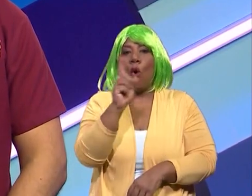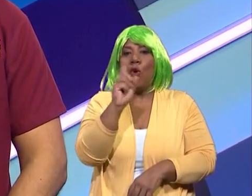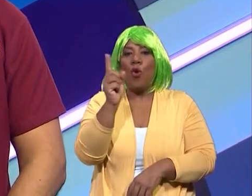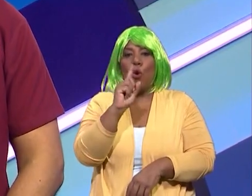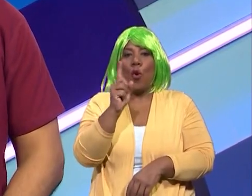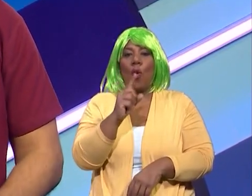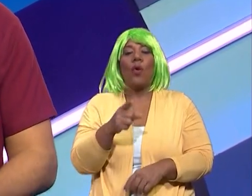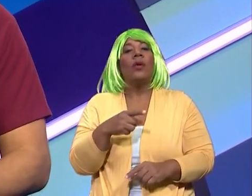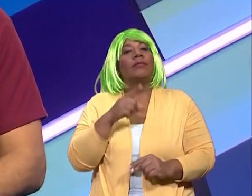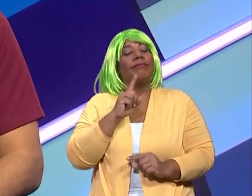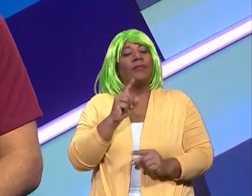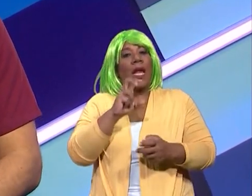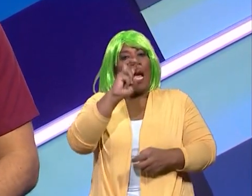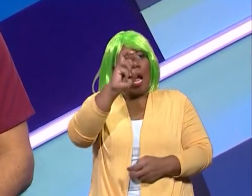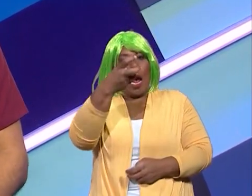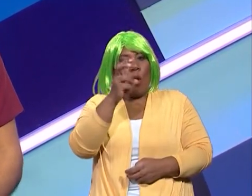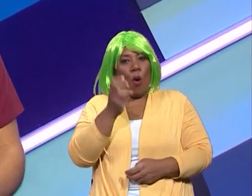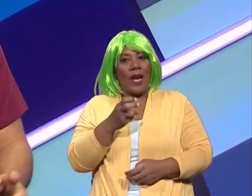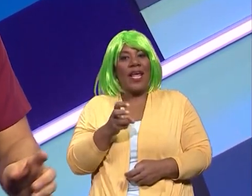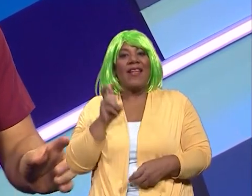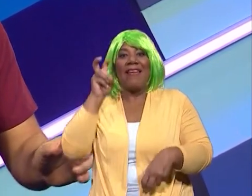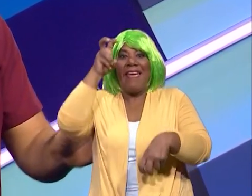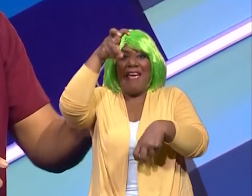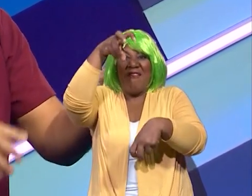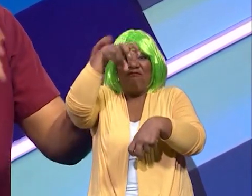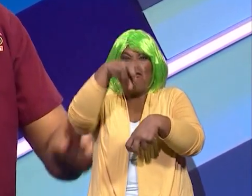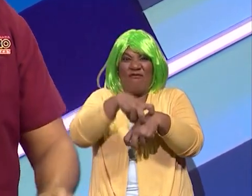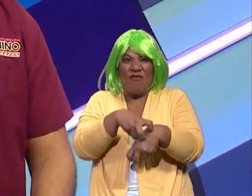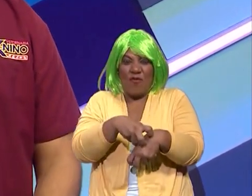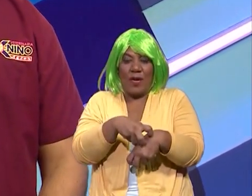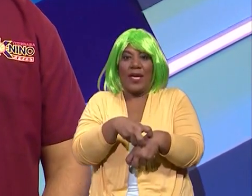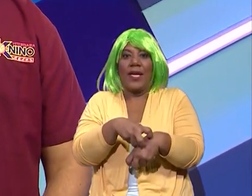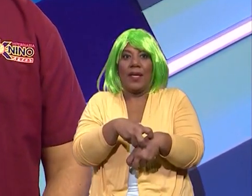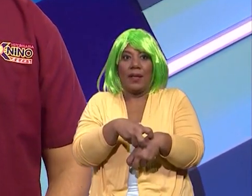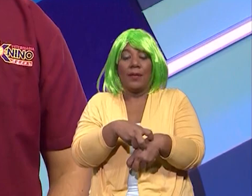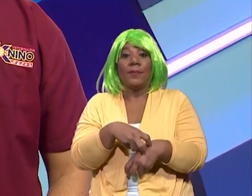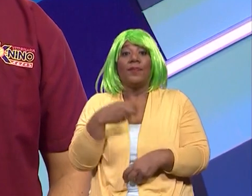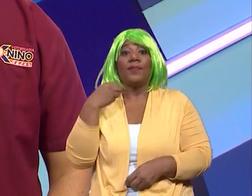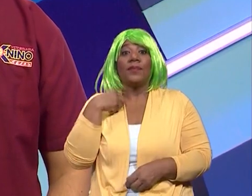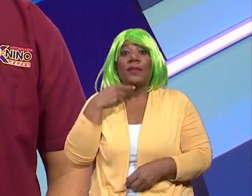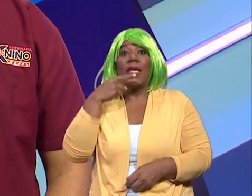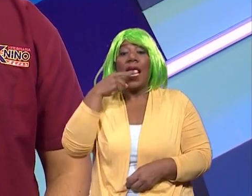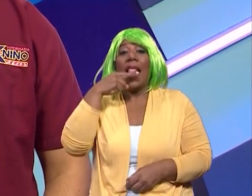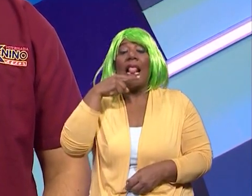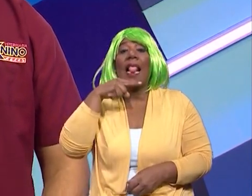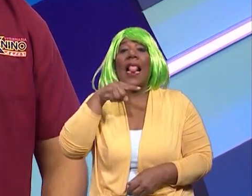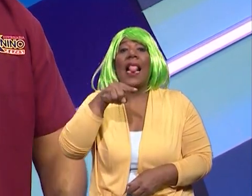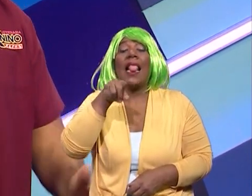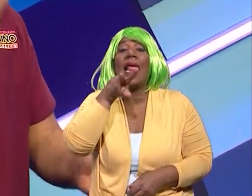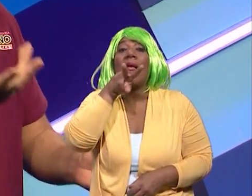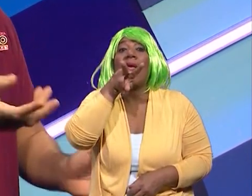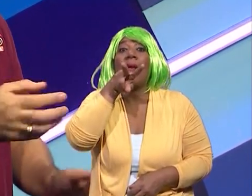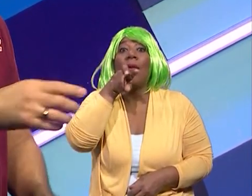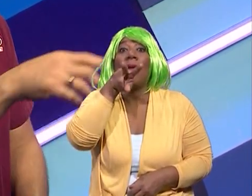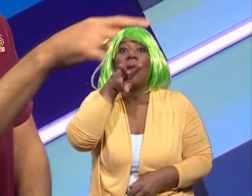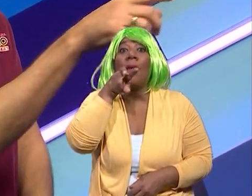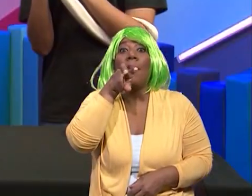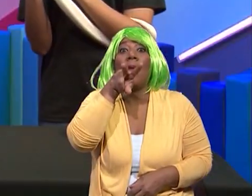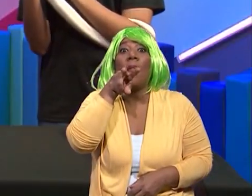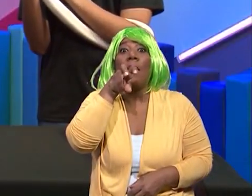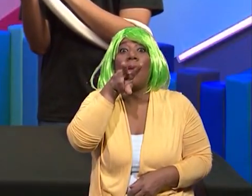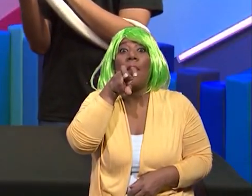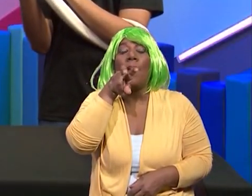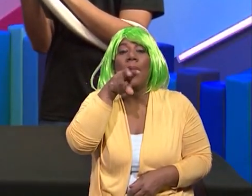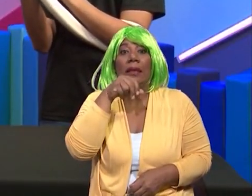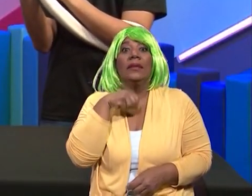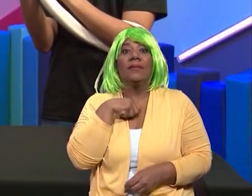mal dicho, señores. Es morder. Otra cosa interesante, tienen una lengua, y una lengua bífida. ¿Para qué sirve esta lengua bífida? Para